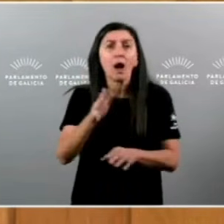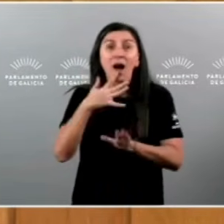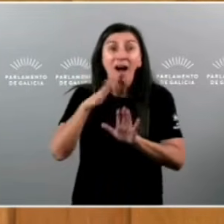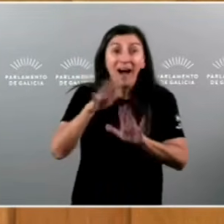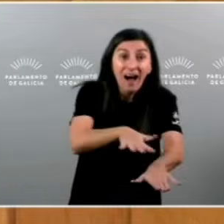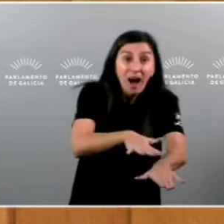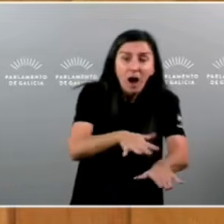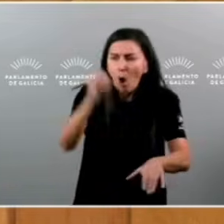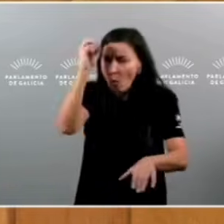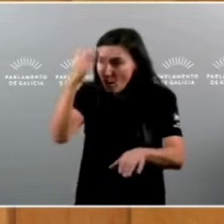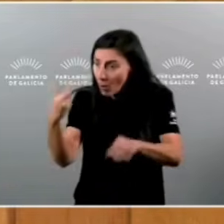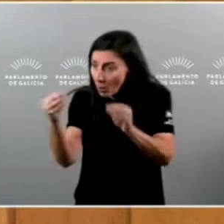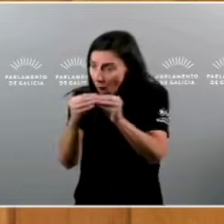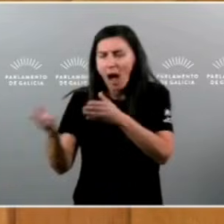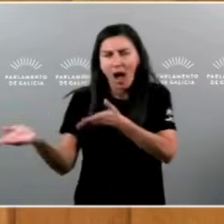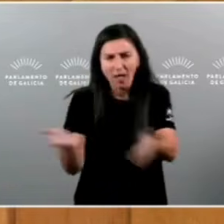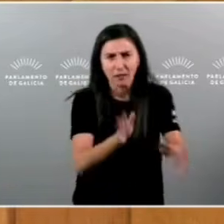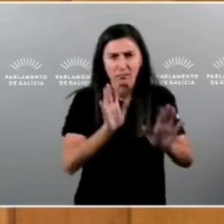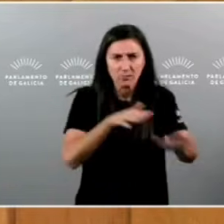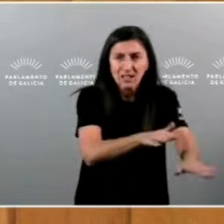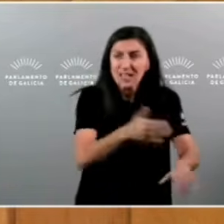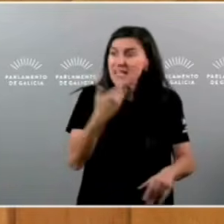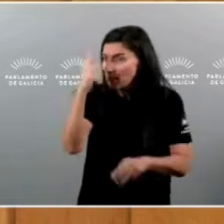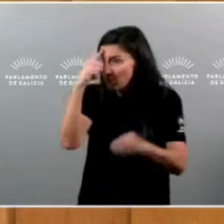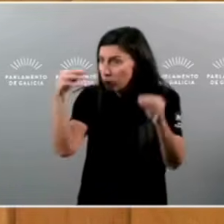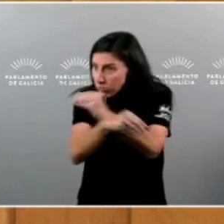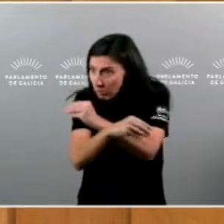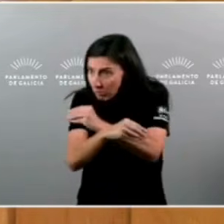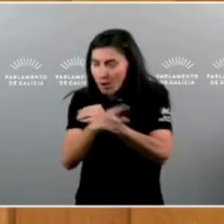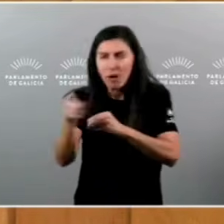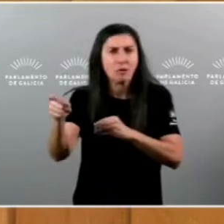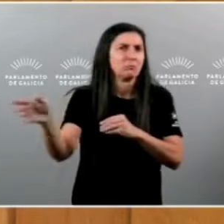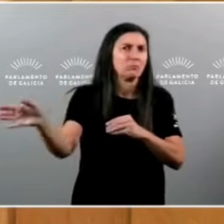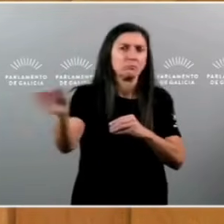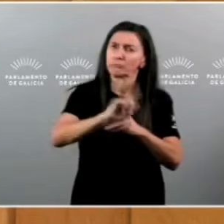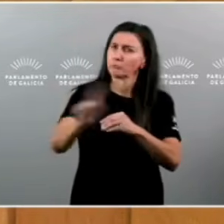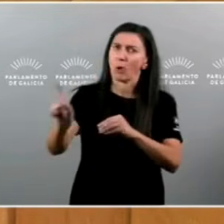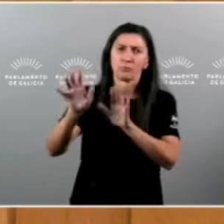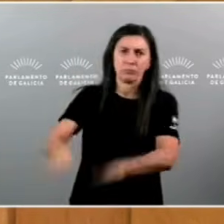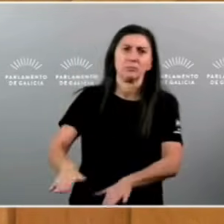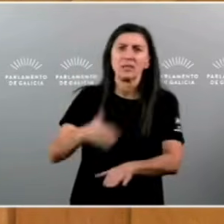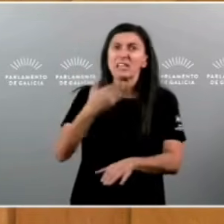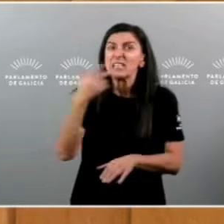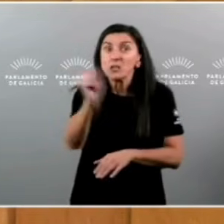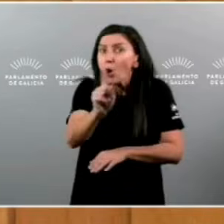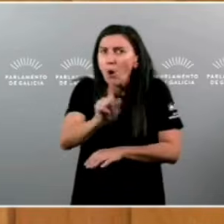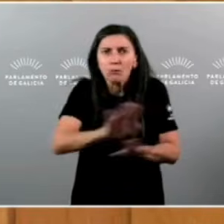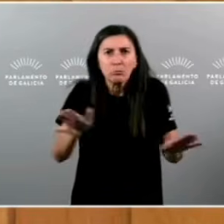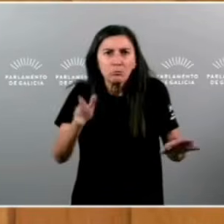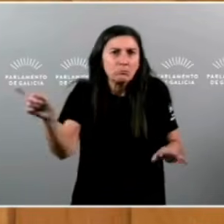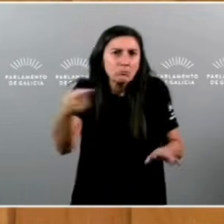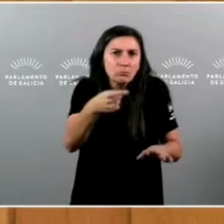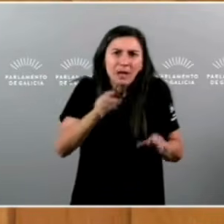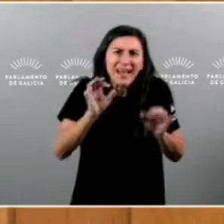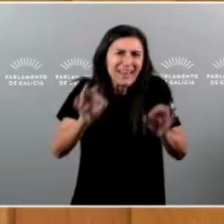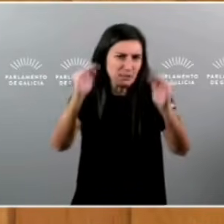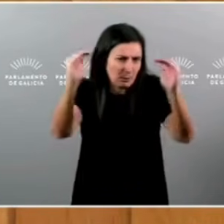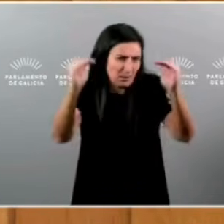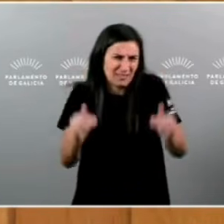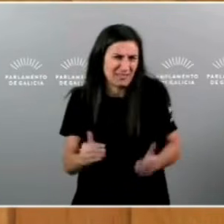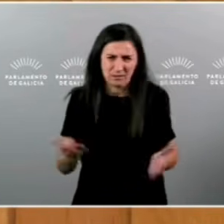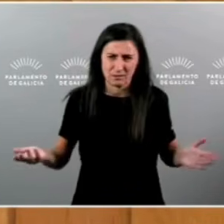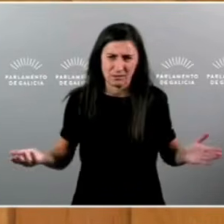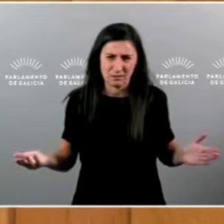pensas diferente, pues Bildu, ETA, Maduro, Putin e el bipartito. Así, nesa orden de graduación.